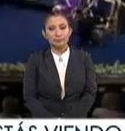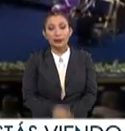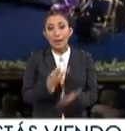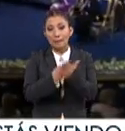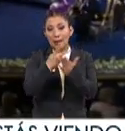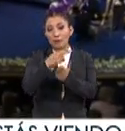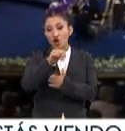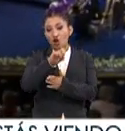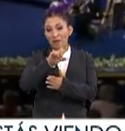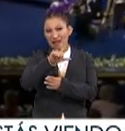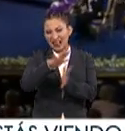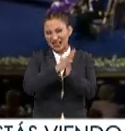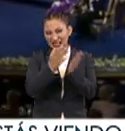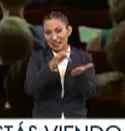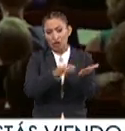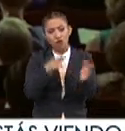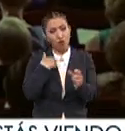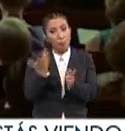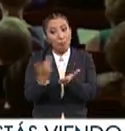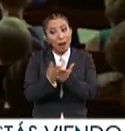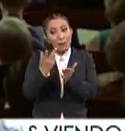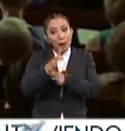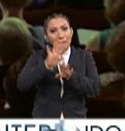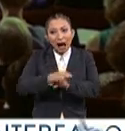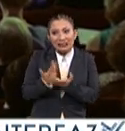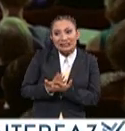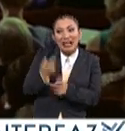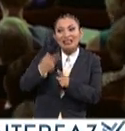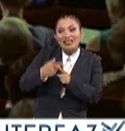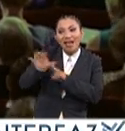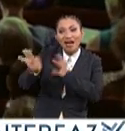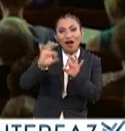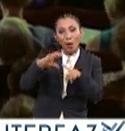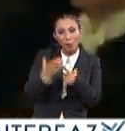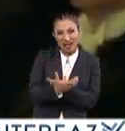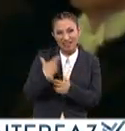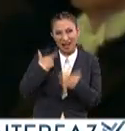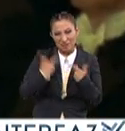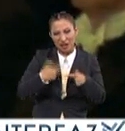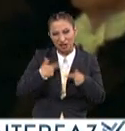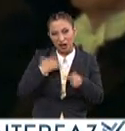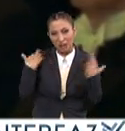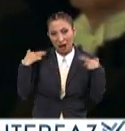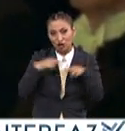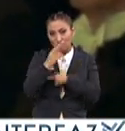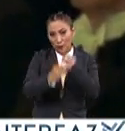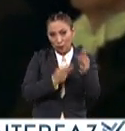El Premio Nobel de Literatura es uno de los galardones más esperados por la comunidad literaria